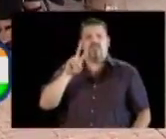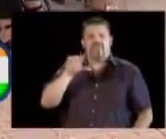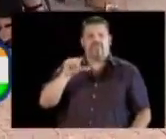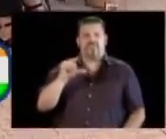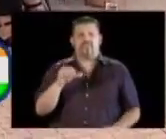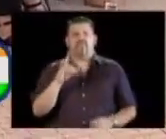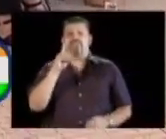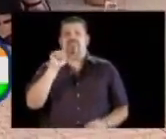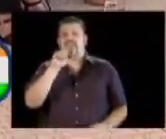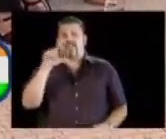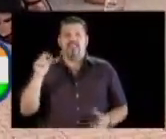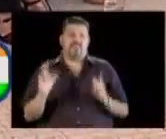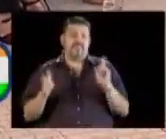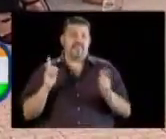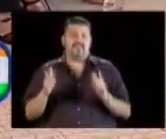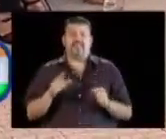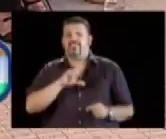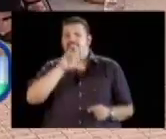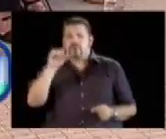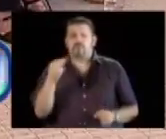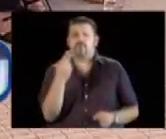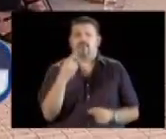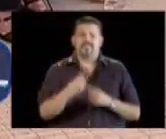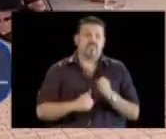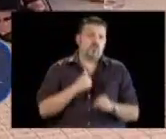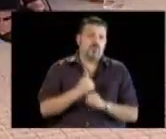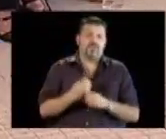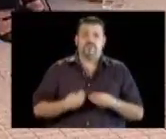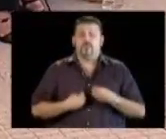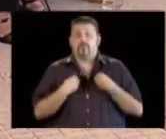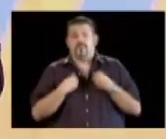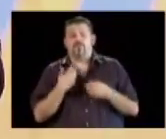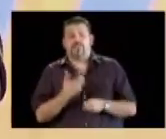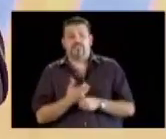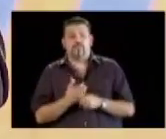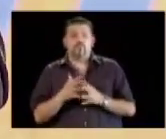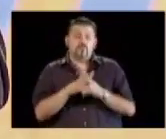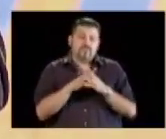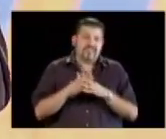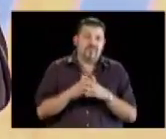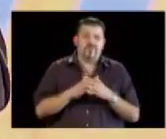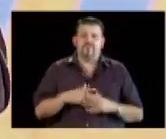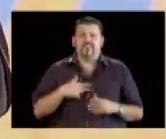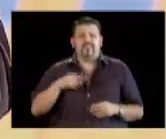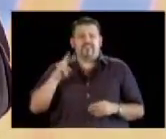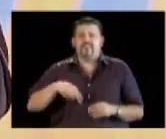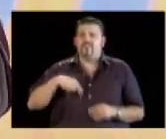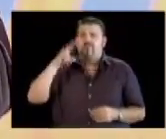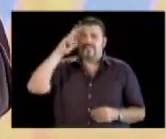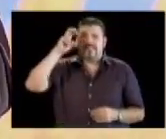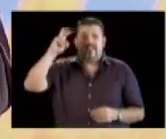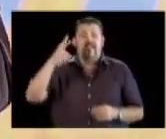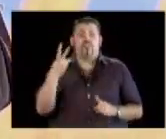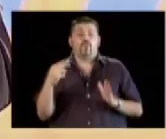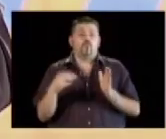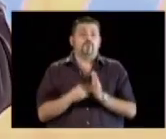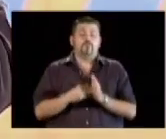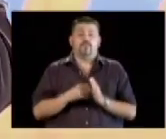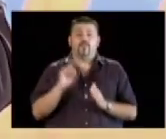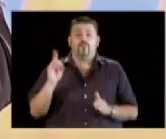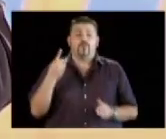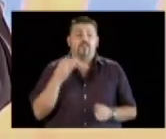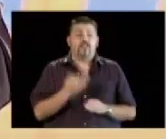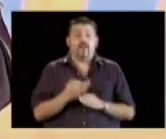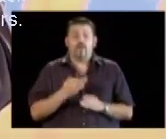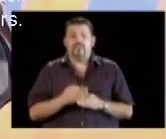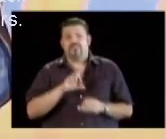platicaba después de 25 años de vivir en Estados Unidos, la pesadilla, generaron su sueño, ganan $10,000 y ahora se vienen a vivir